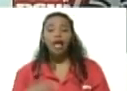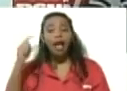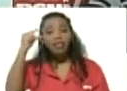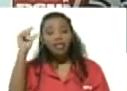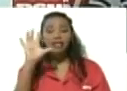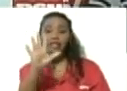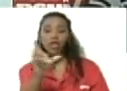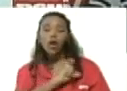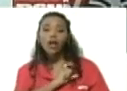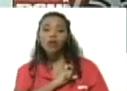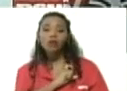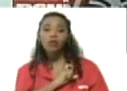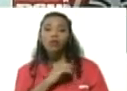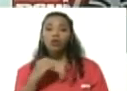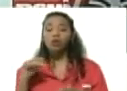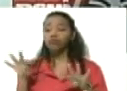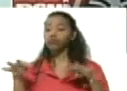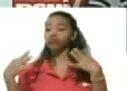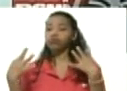5 de enero